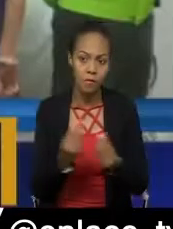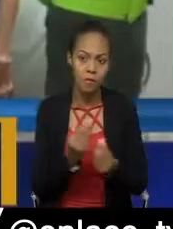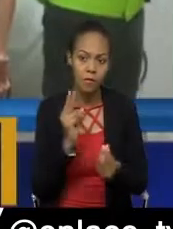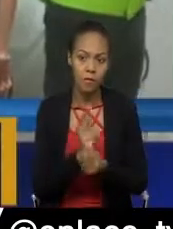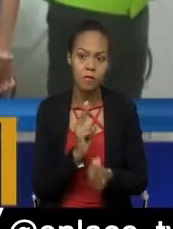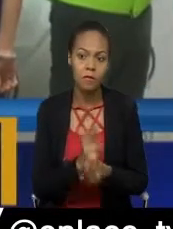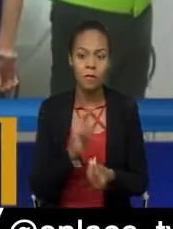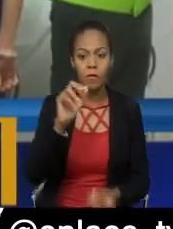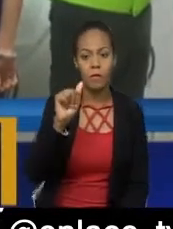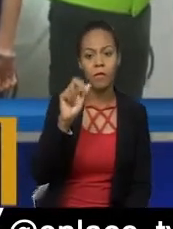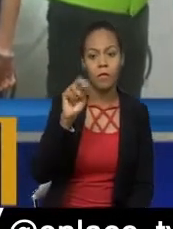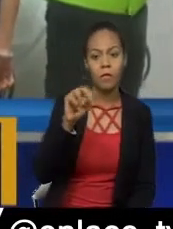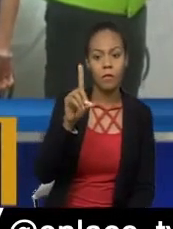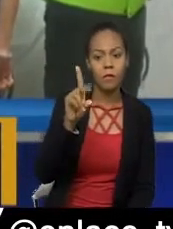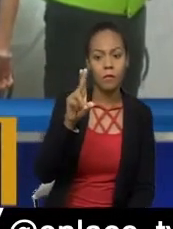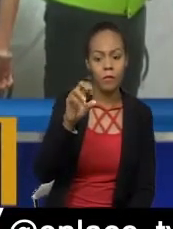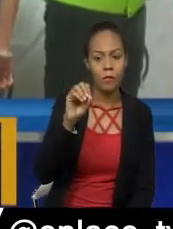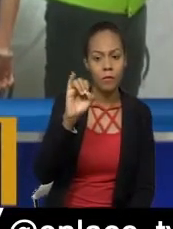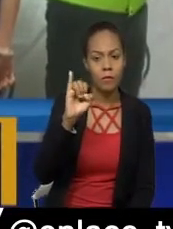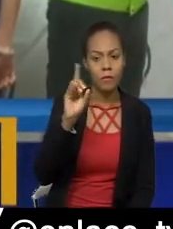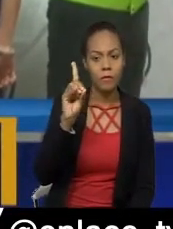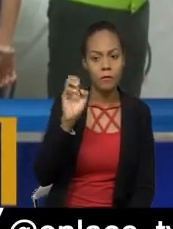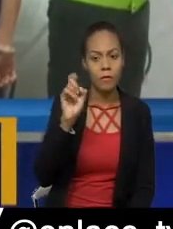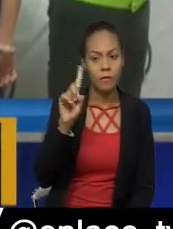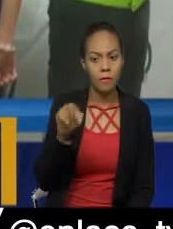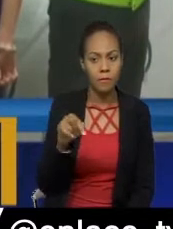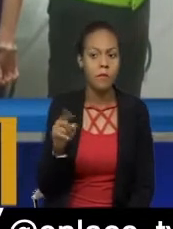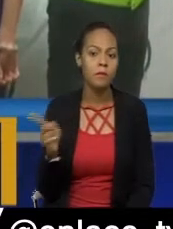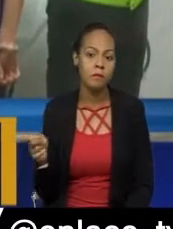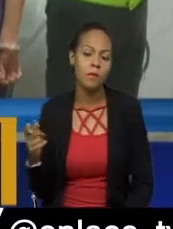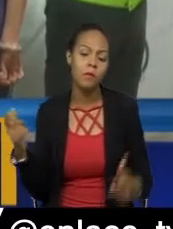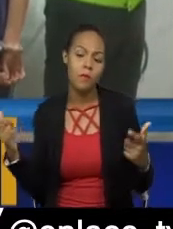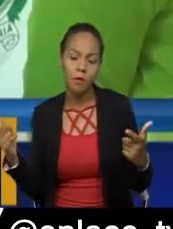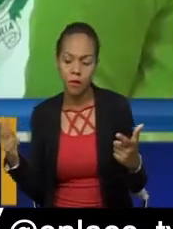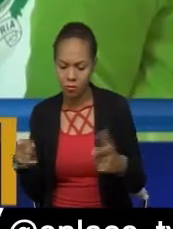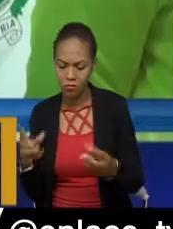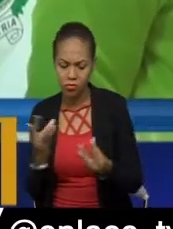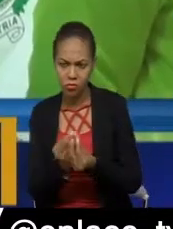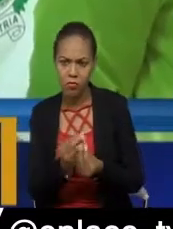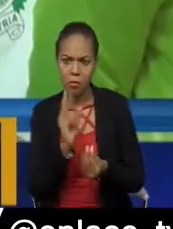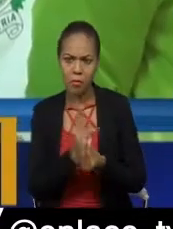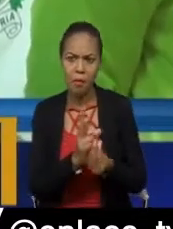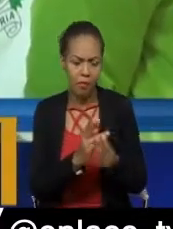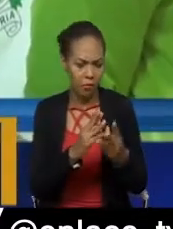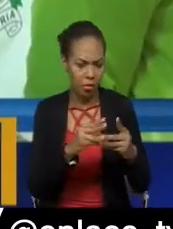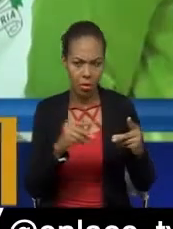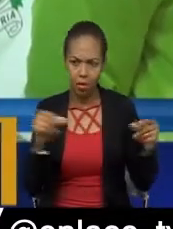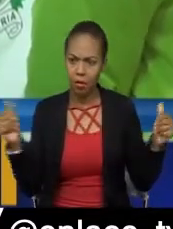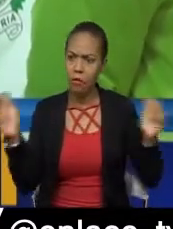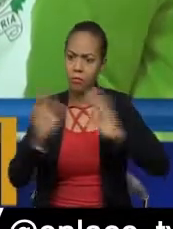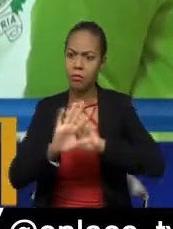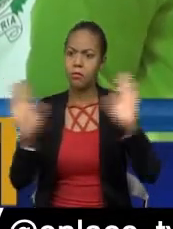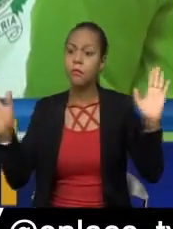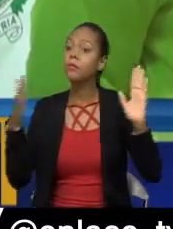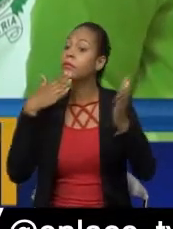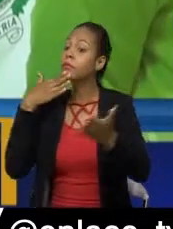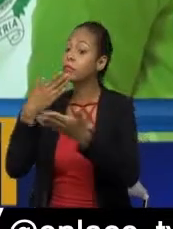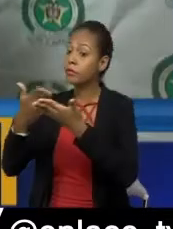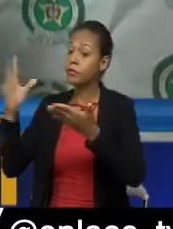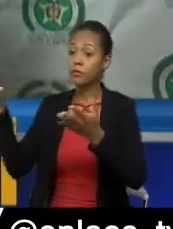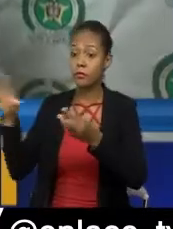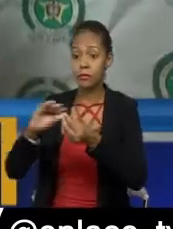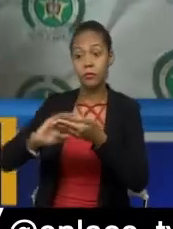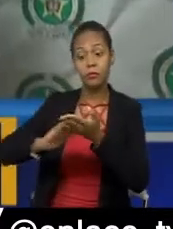Androides. Esta banda ha sido desarticulada con el pasar del tiempo, quien debemos agradecer a la ciudadanía que nos viene